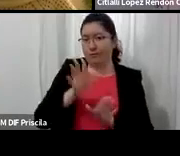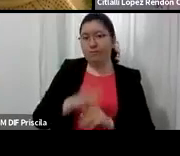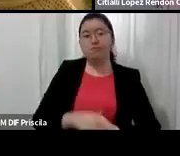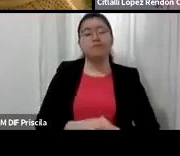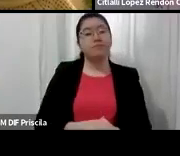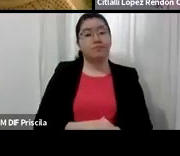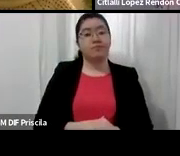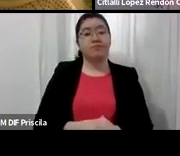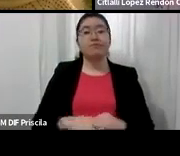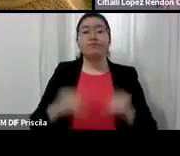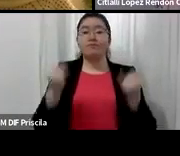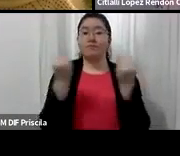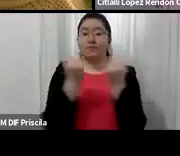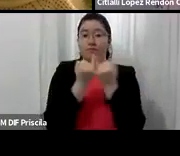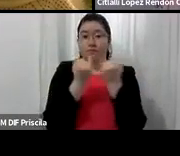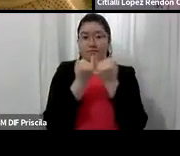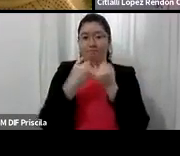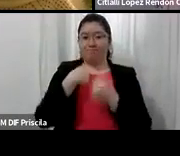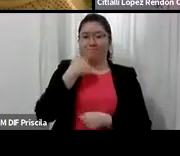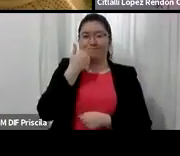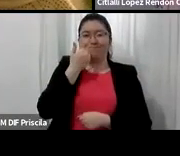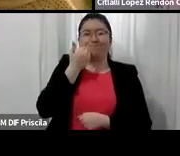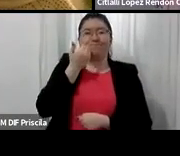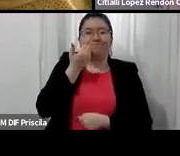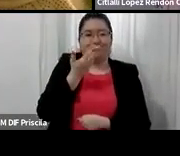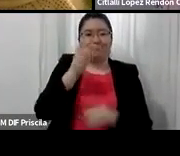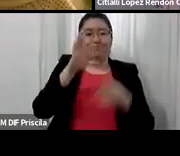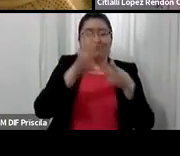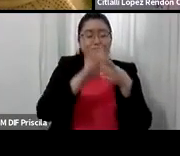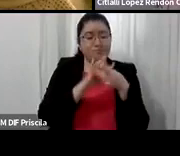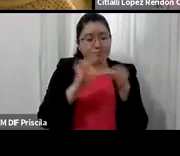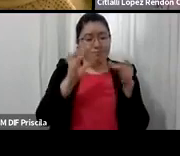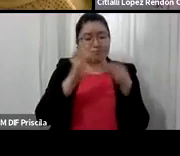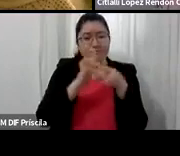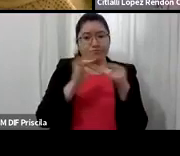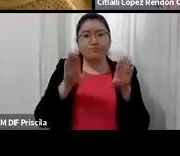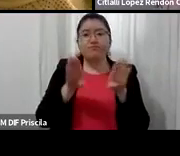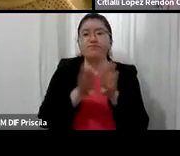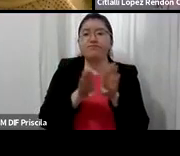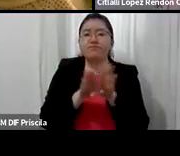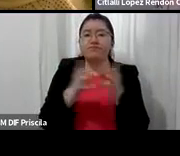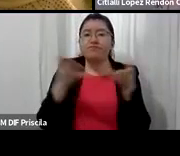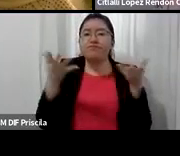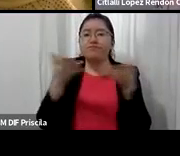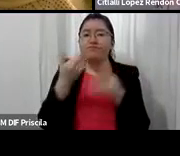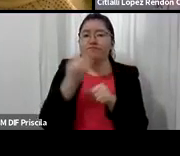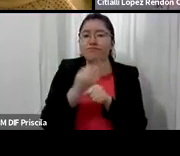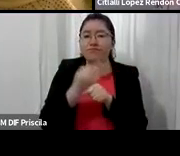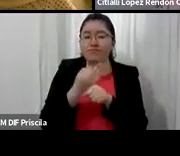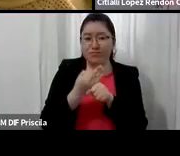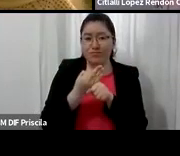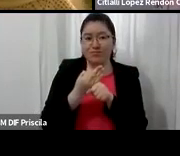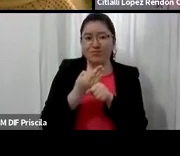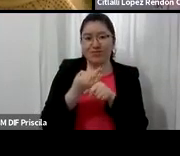Ahora, también me gustaría darles a conocer la manera en la que se va a llevar a cabo el desarrollo de la mesa del día